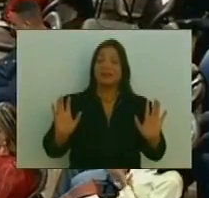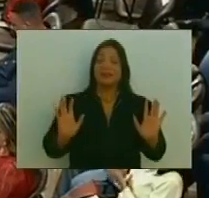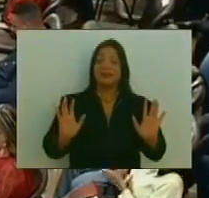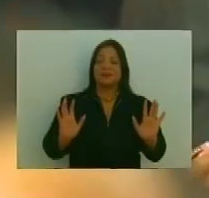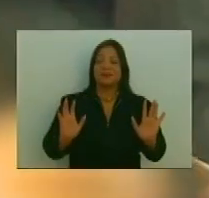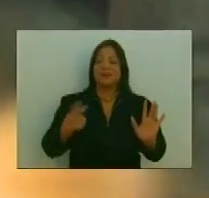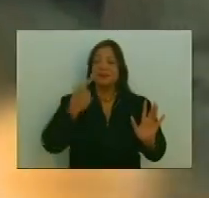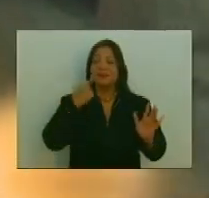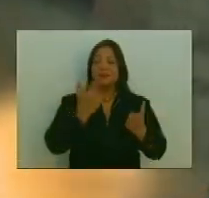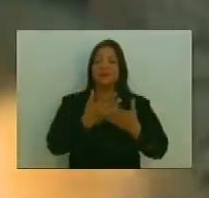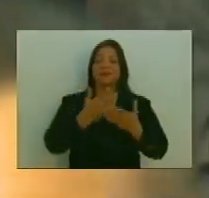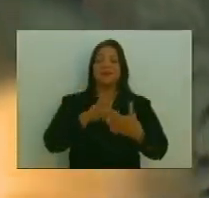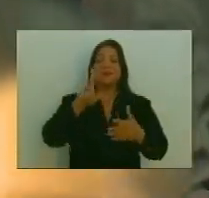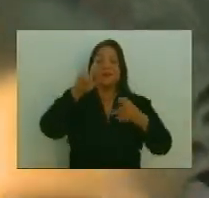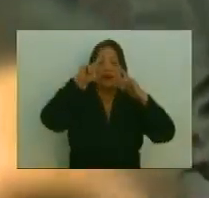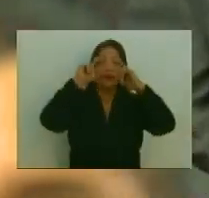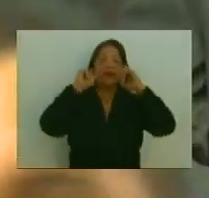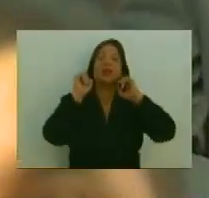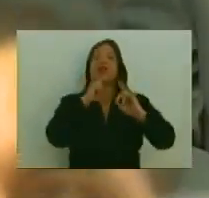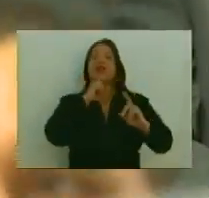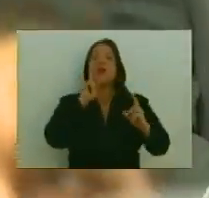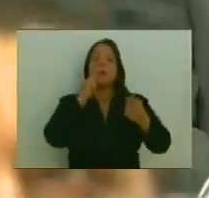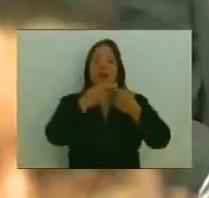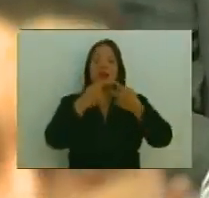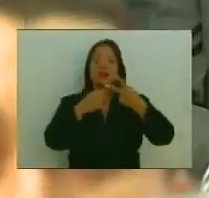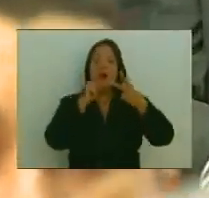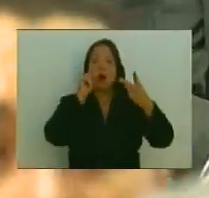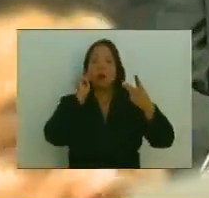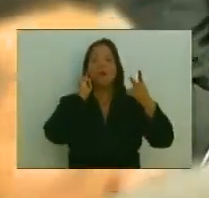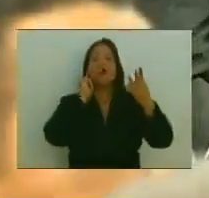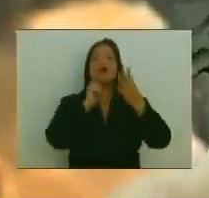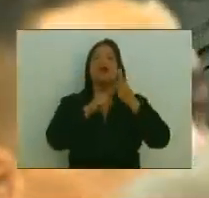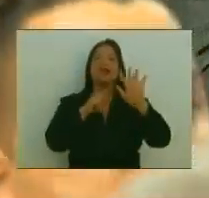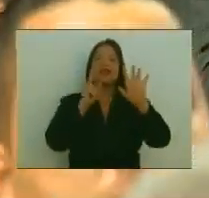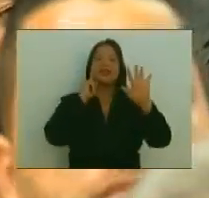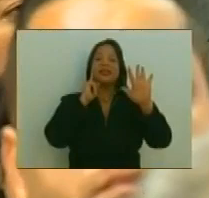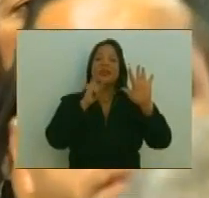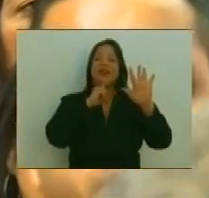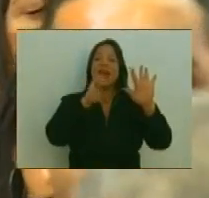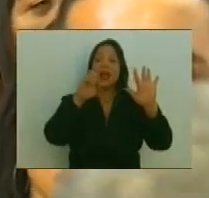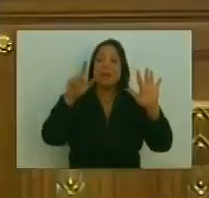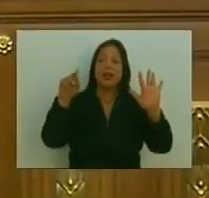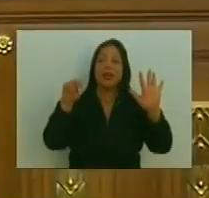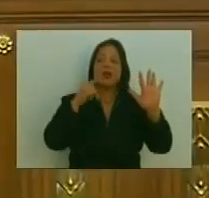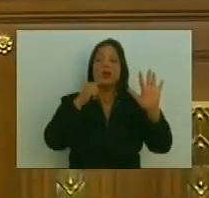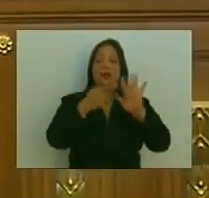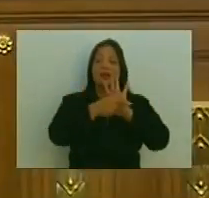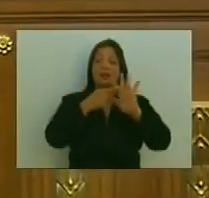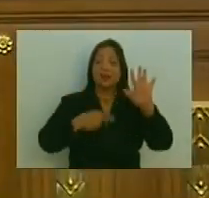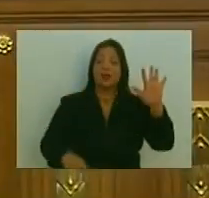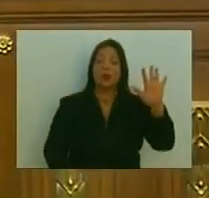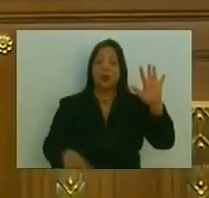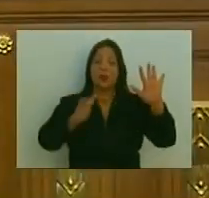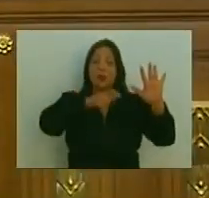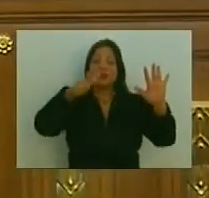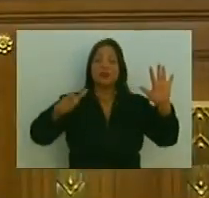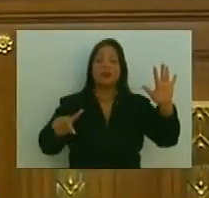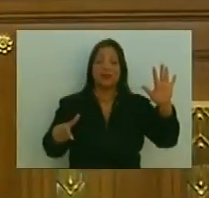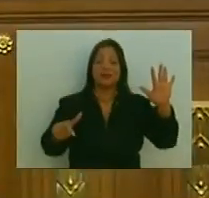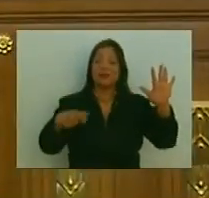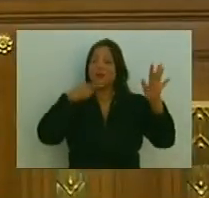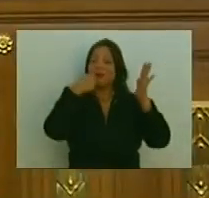Ahí está Ludy, María Gabriela, aquí está Coltaga y este Emilio. De igual manera, el